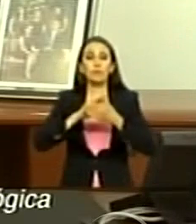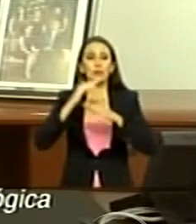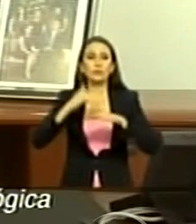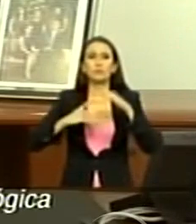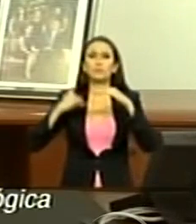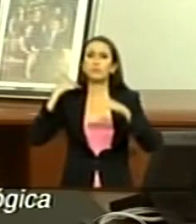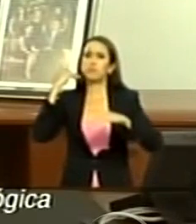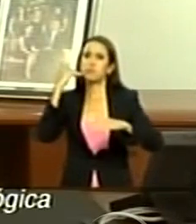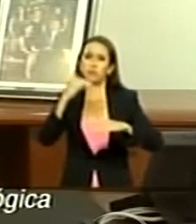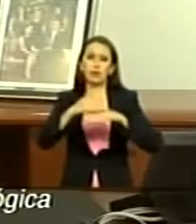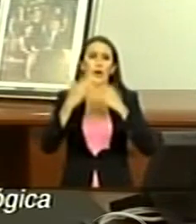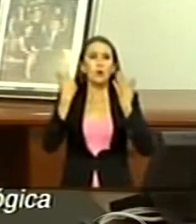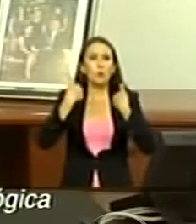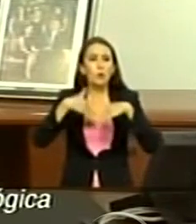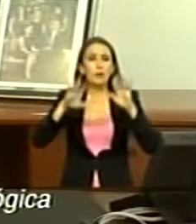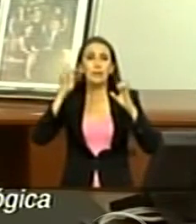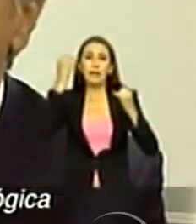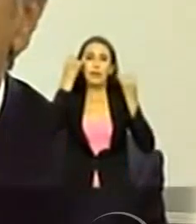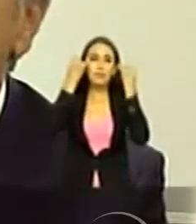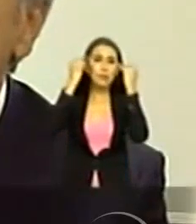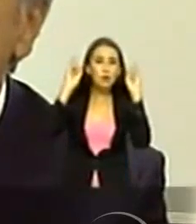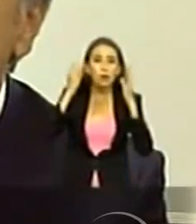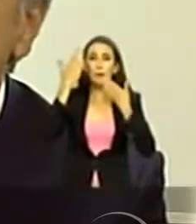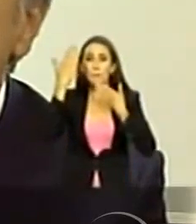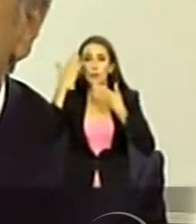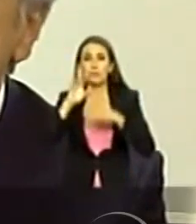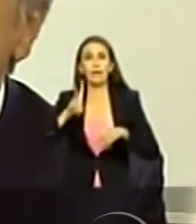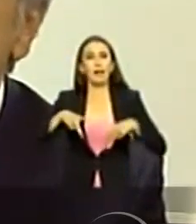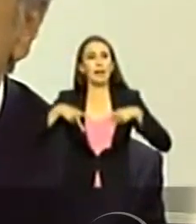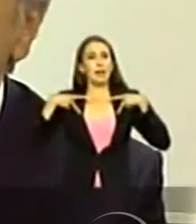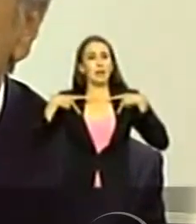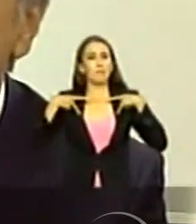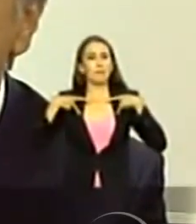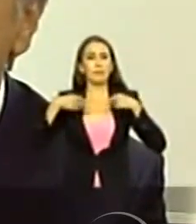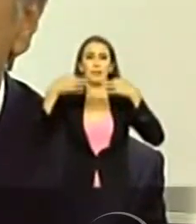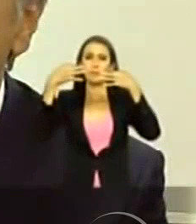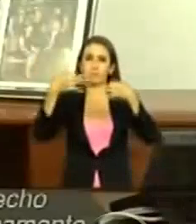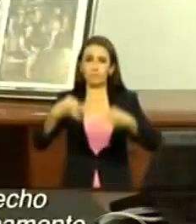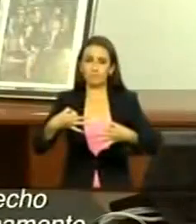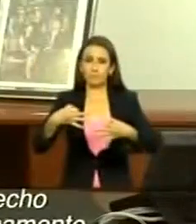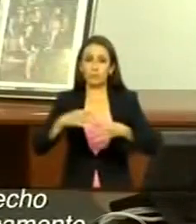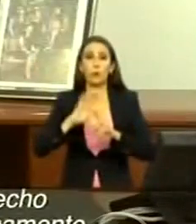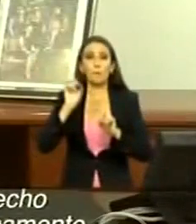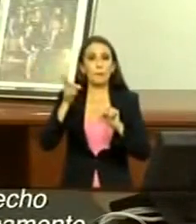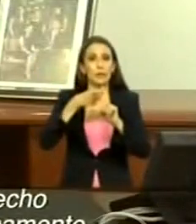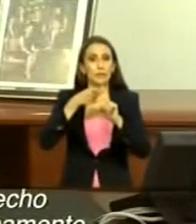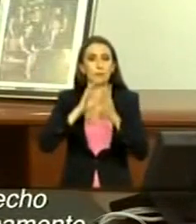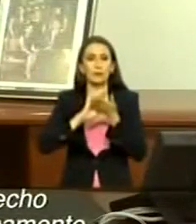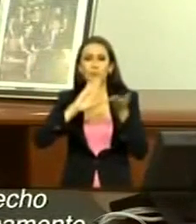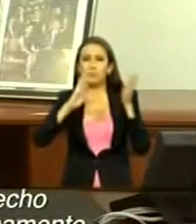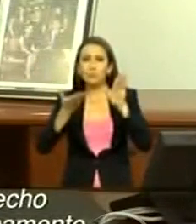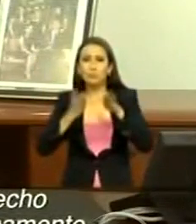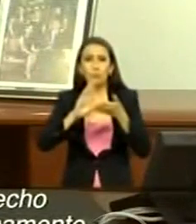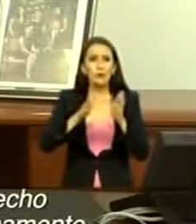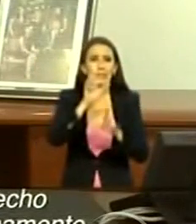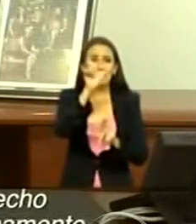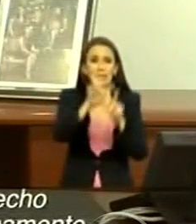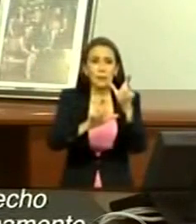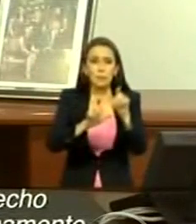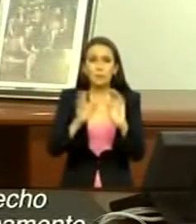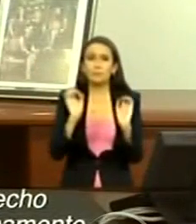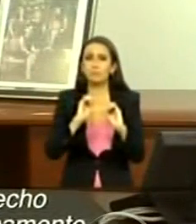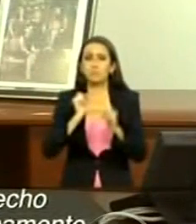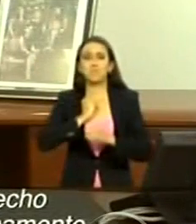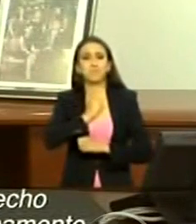encima de cualquier postura ideológico-política, la vida es sagrada e intocable. La muerte de seres humanos es un hecho que debemos